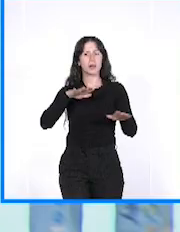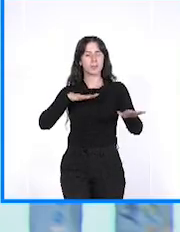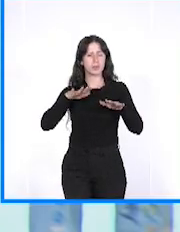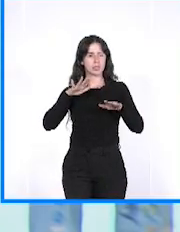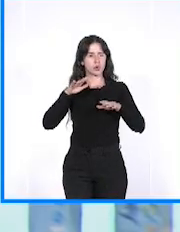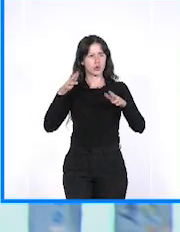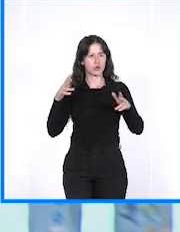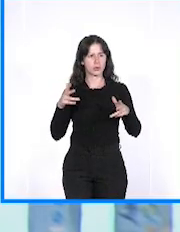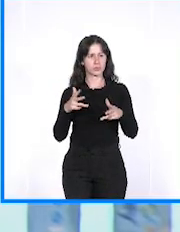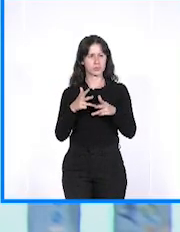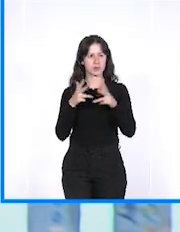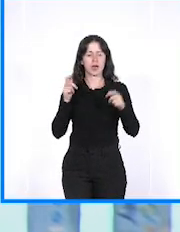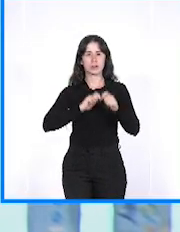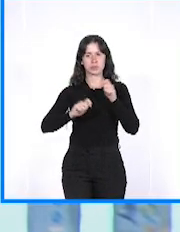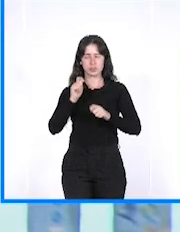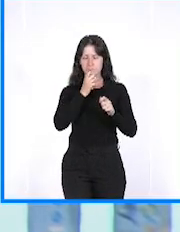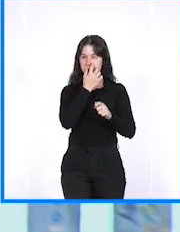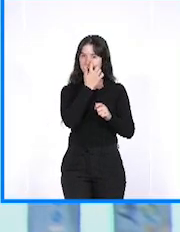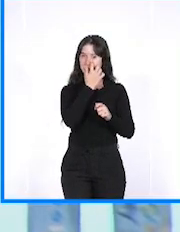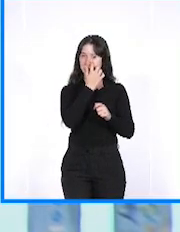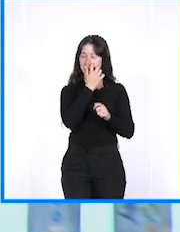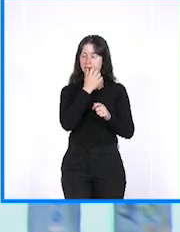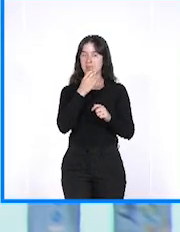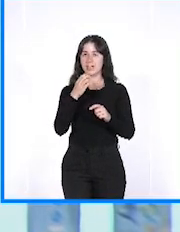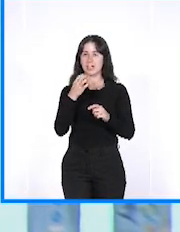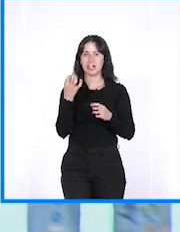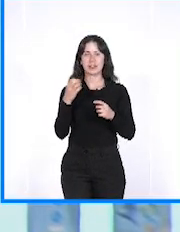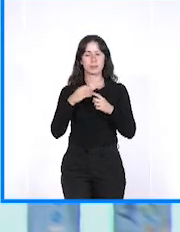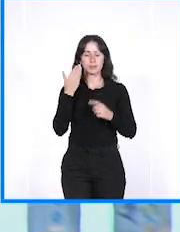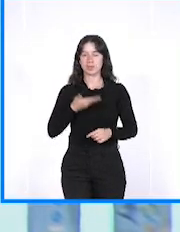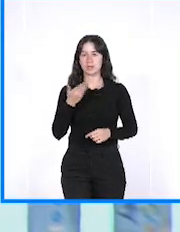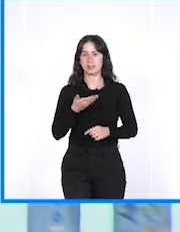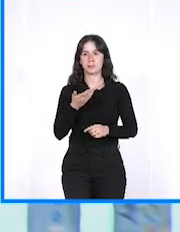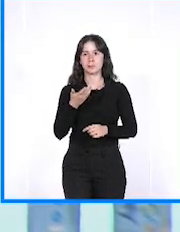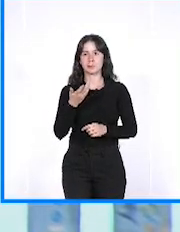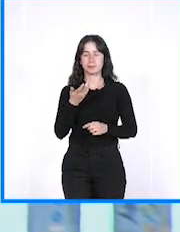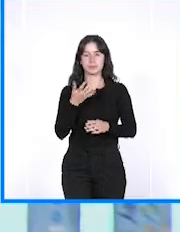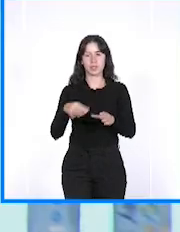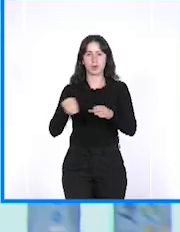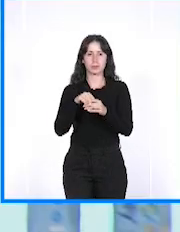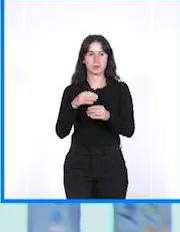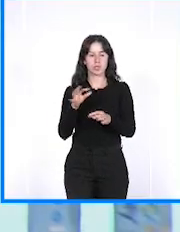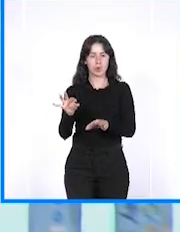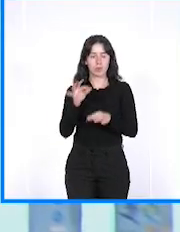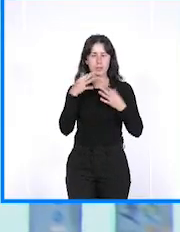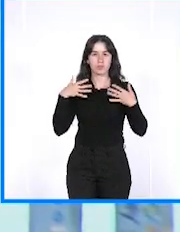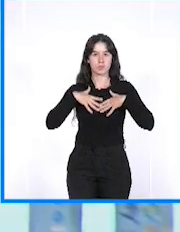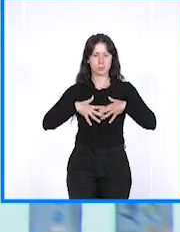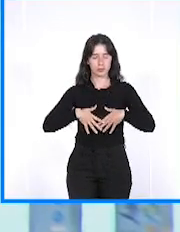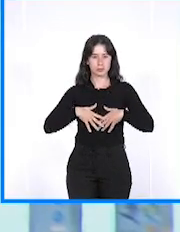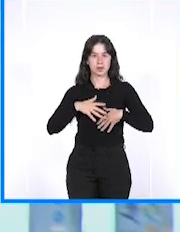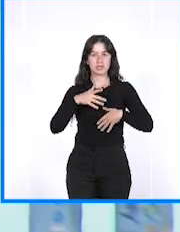tenemos como el reto de de incorporar todos los aprendizajes que hemos descubierto Y ser capaz de